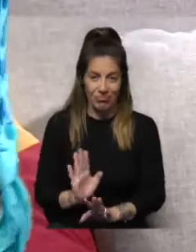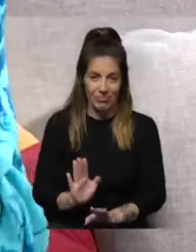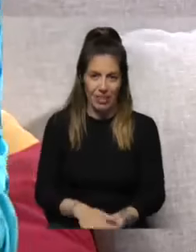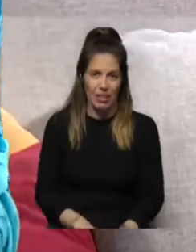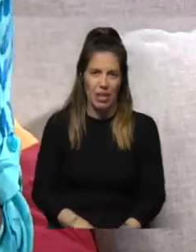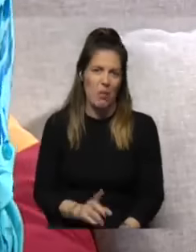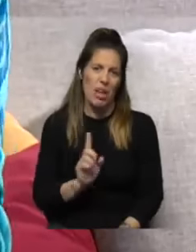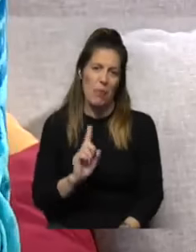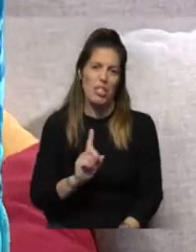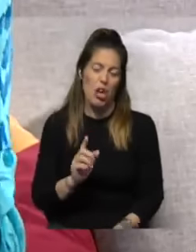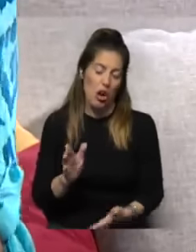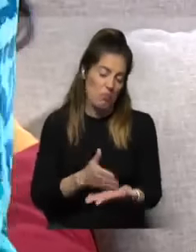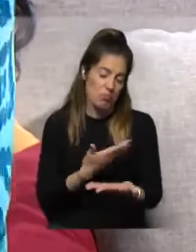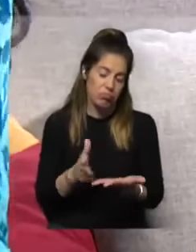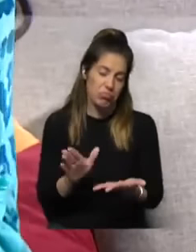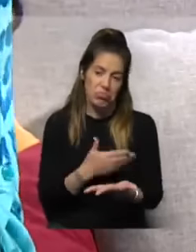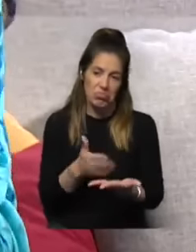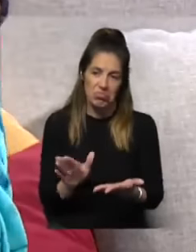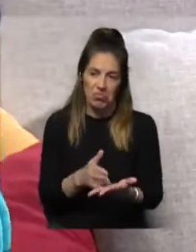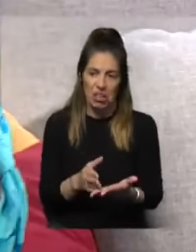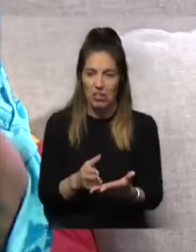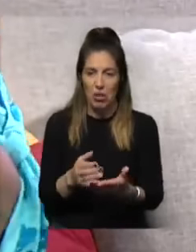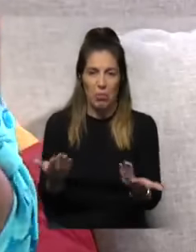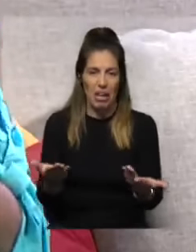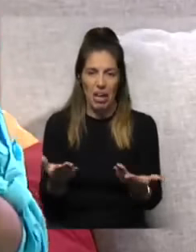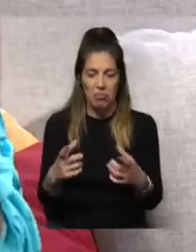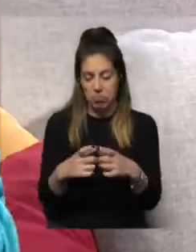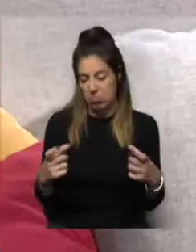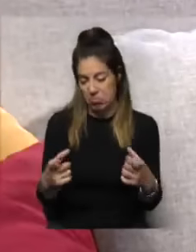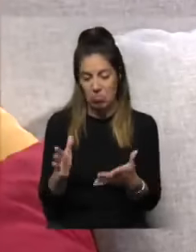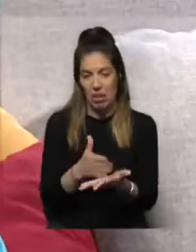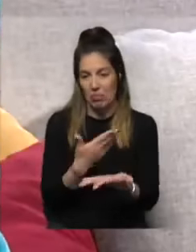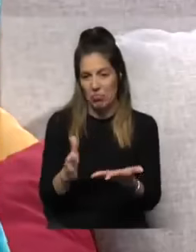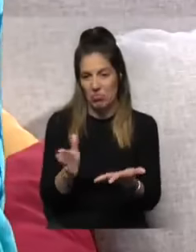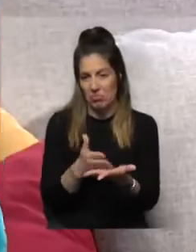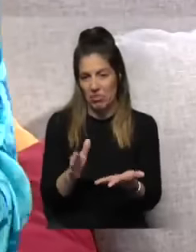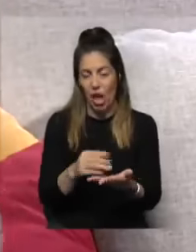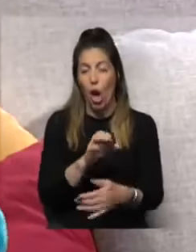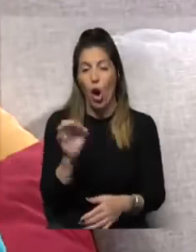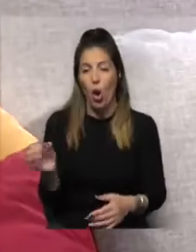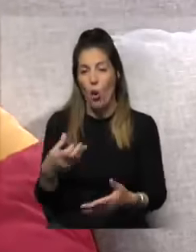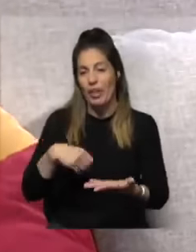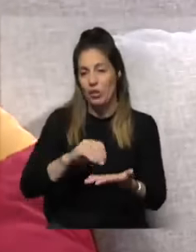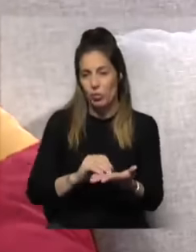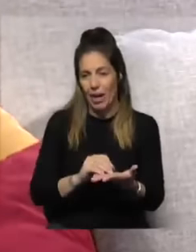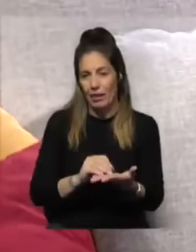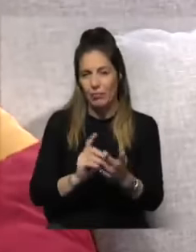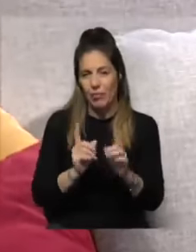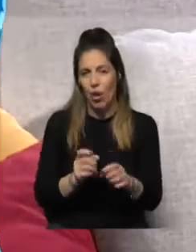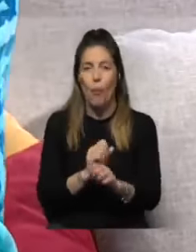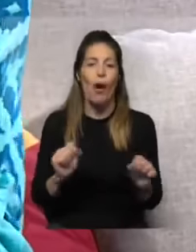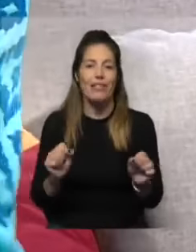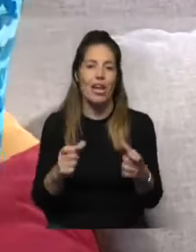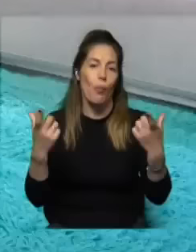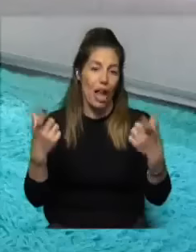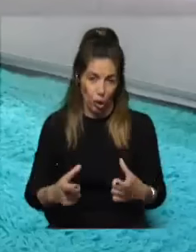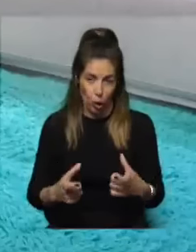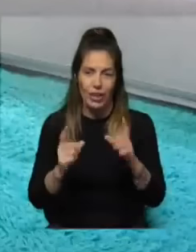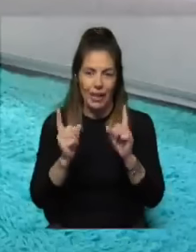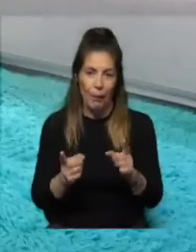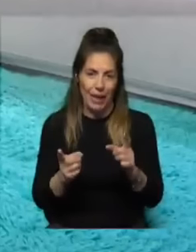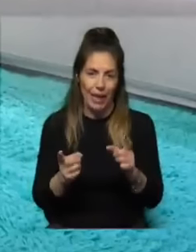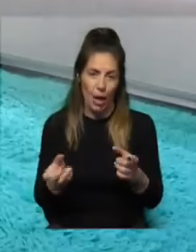como un ungüento para la que se coma, la jalea, un aderezo para la... O para parte de un postre, la Rogel, que es la mejor torta del mundo. Me hiciste